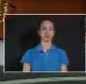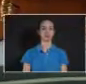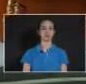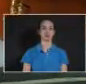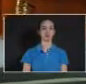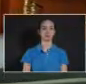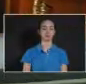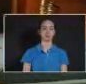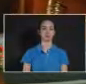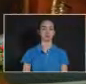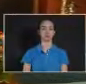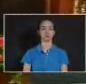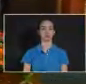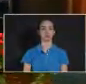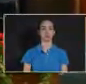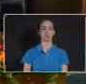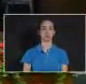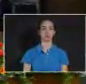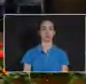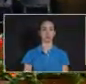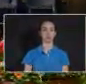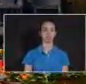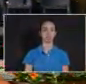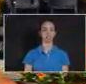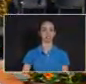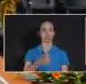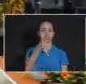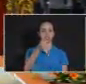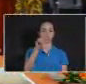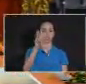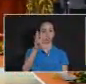Vos, Abraham, viera las pensadas que tuve, culpa tuya.